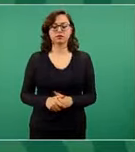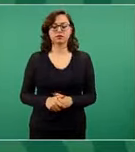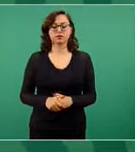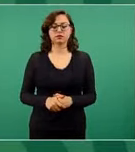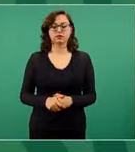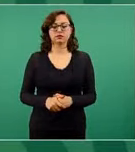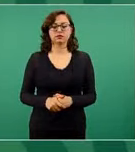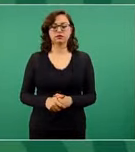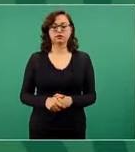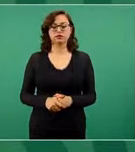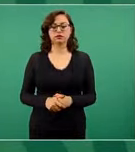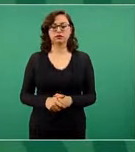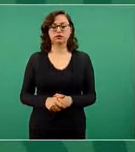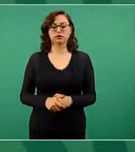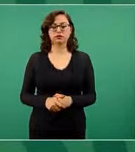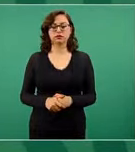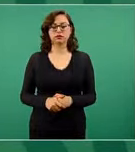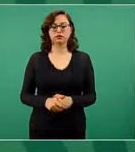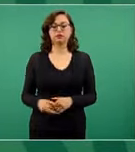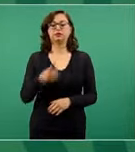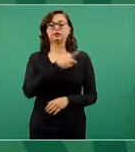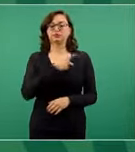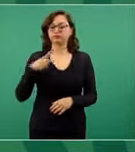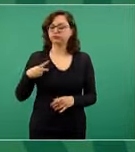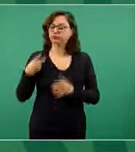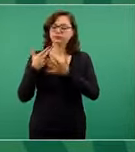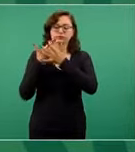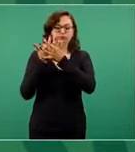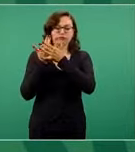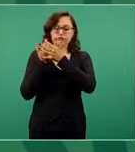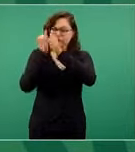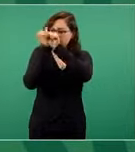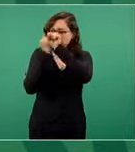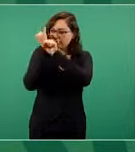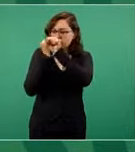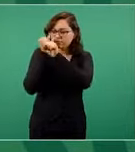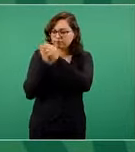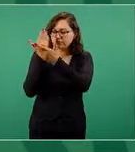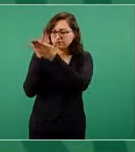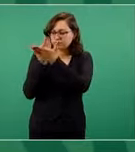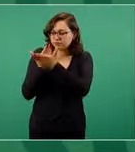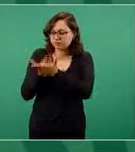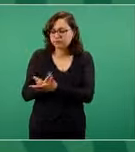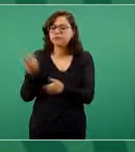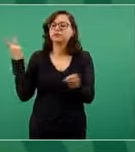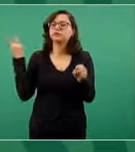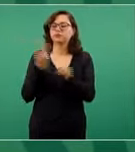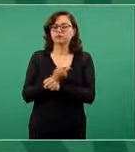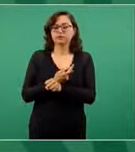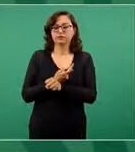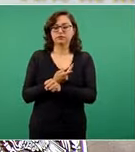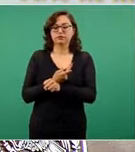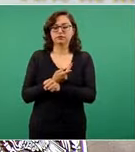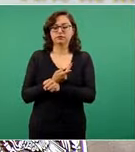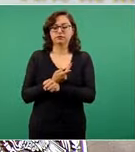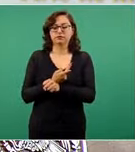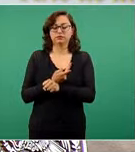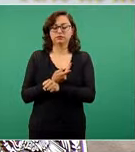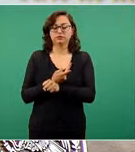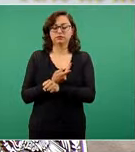esperar el dictamen, porque también eso es